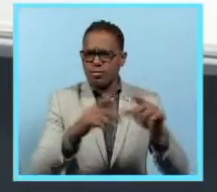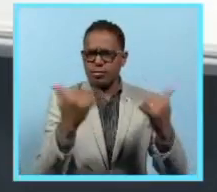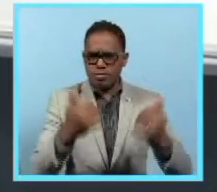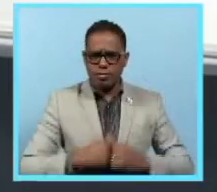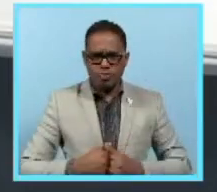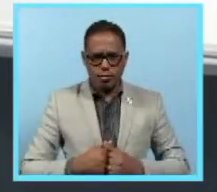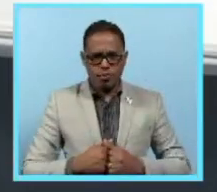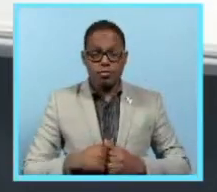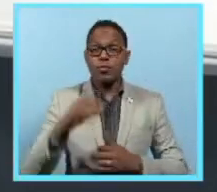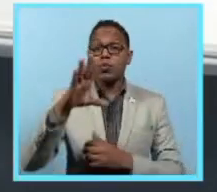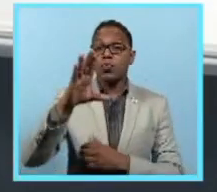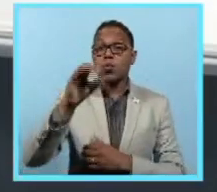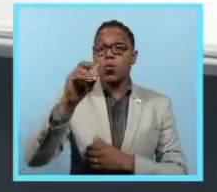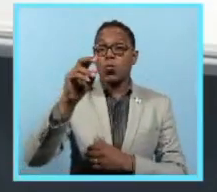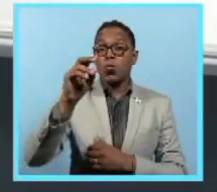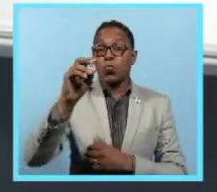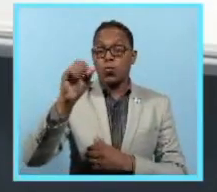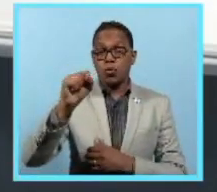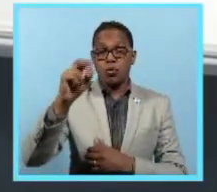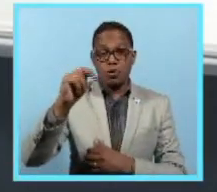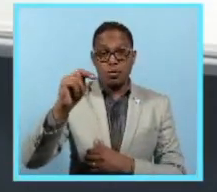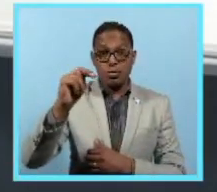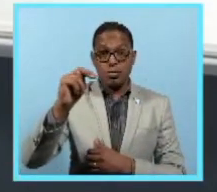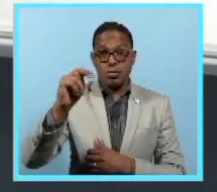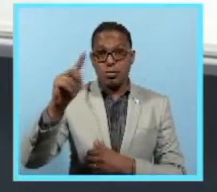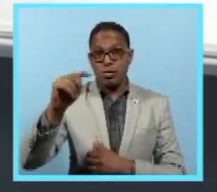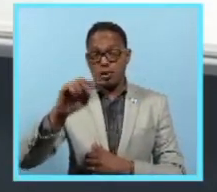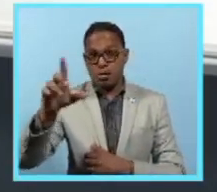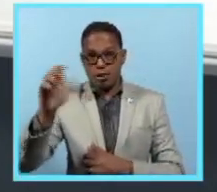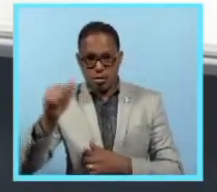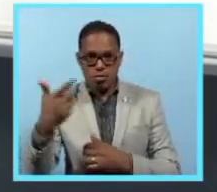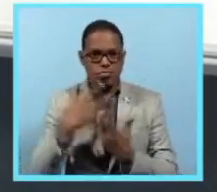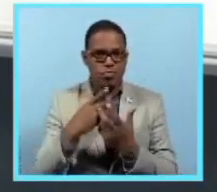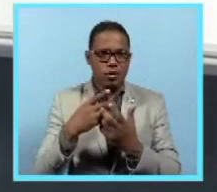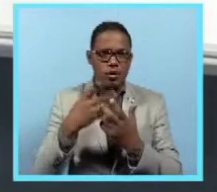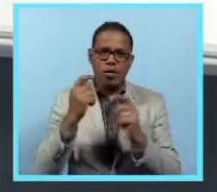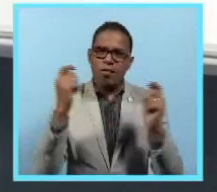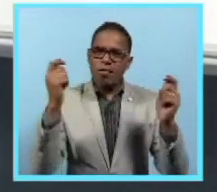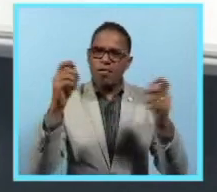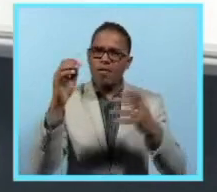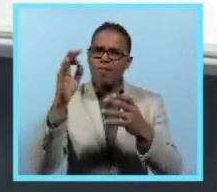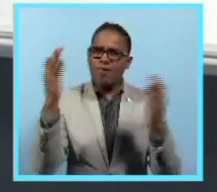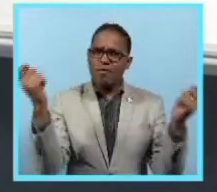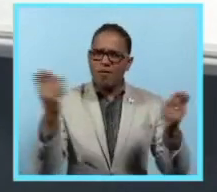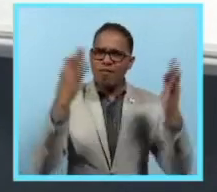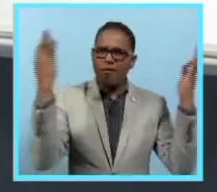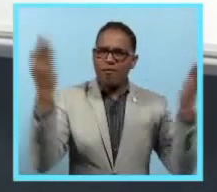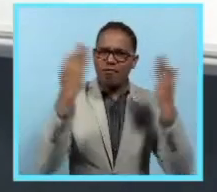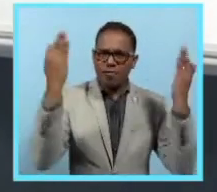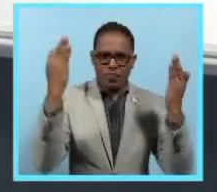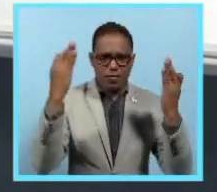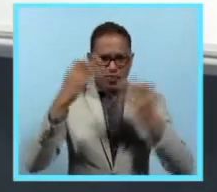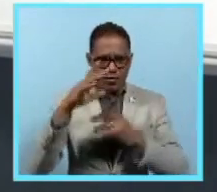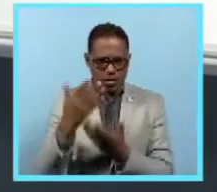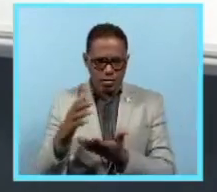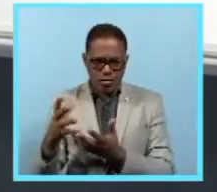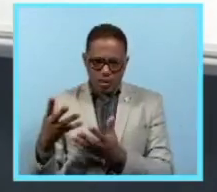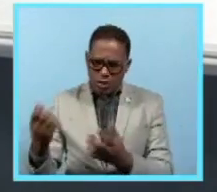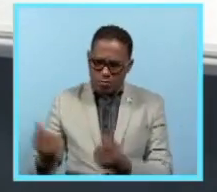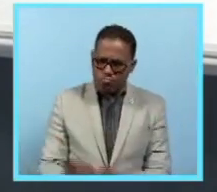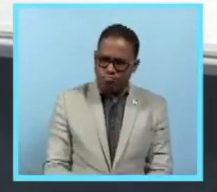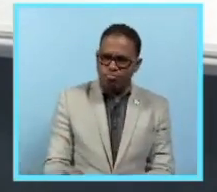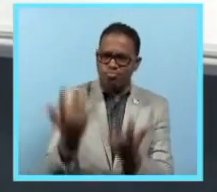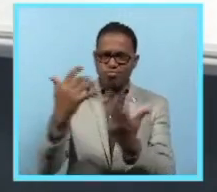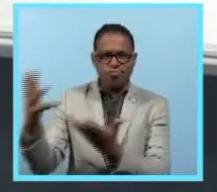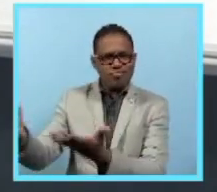El municipio de Constanza se prepara para celebrar por todo lo alto el Festival de la Cosecha Constanza 2023 del 13 al 16 de junio, dedicado a